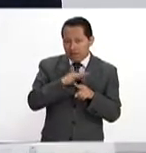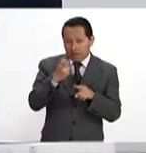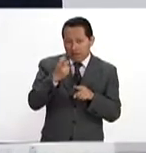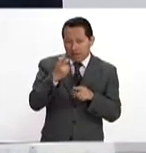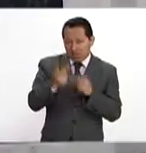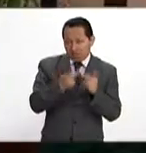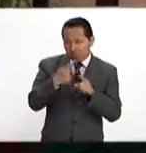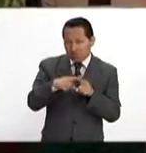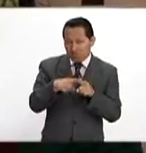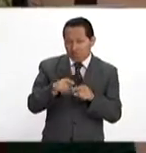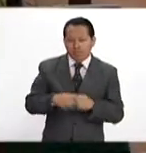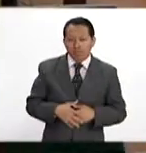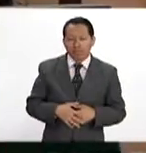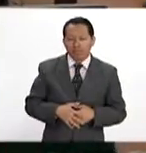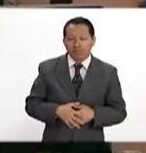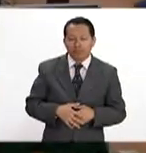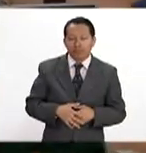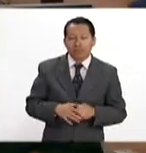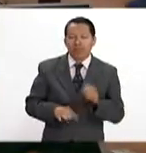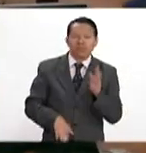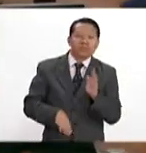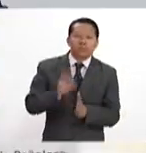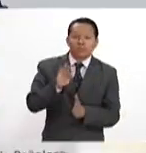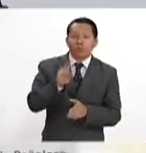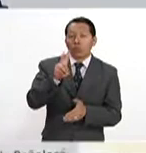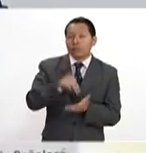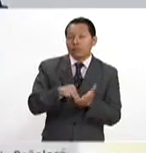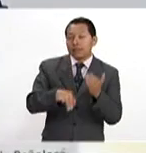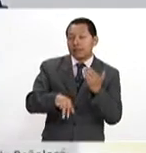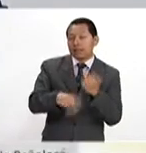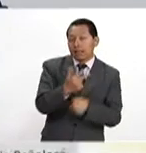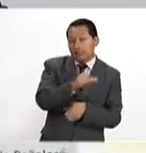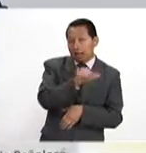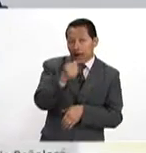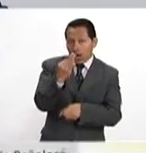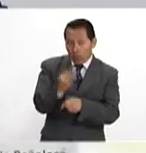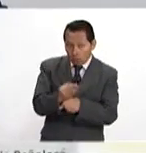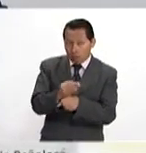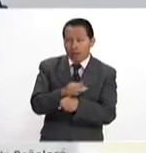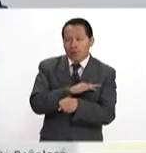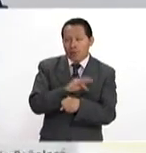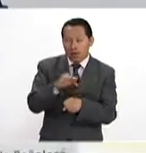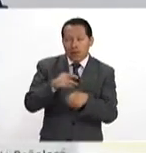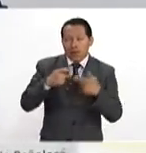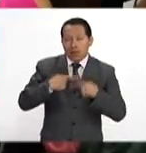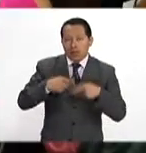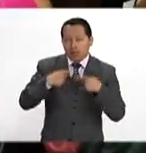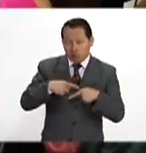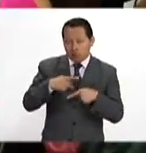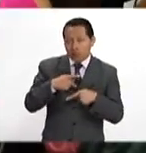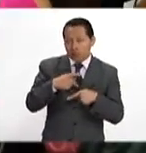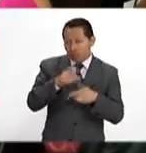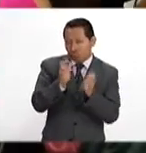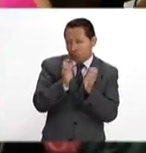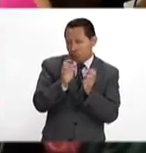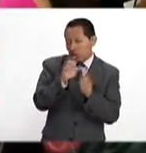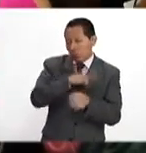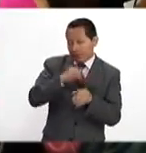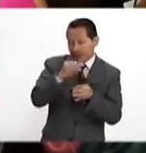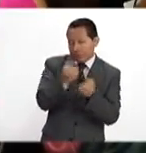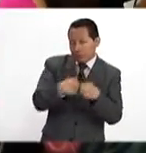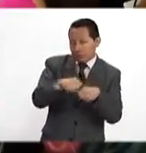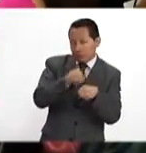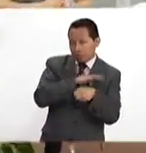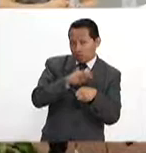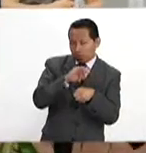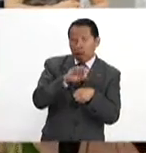encuesta. Destacó que de 2013 a la fecha la percepción de satisfacción de los derechohabientes se incrementó de